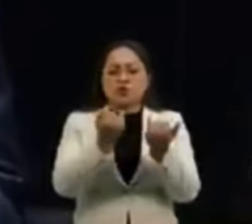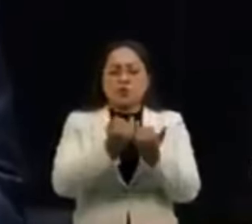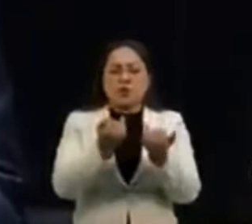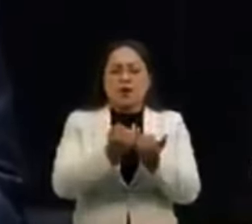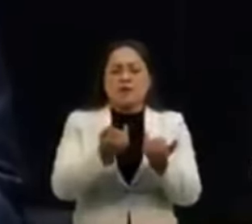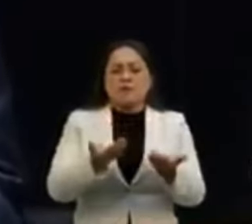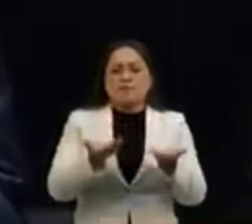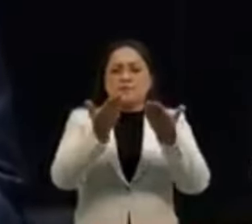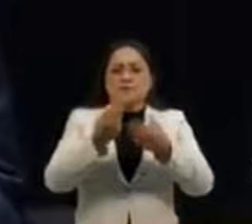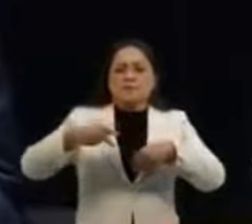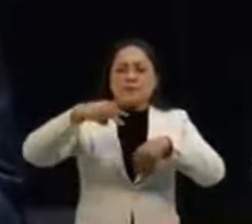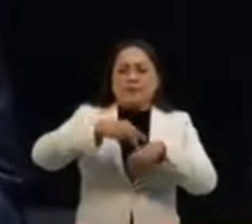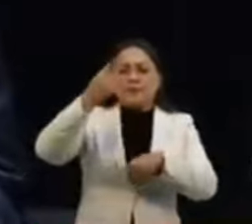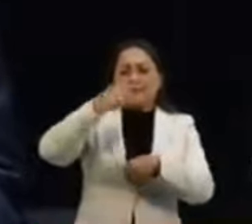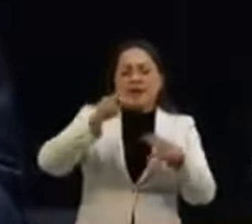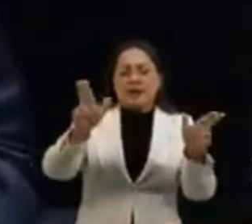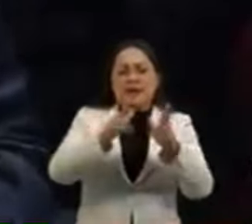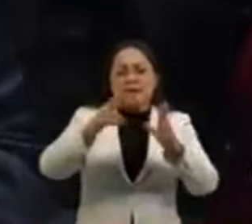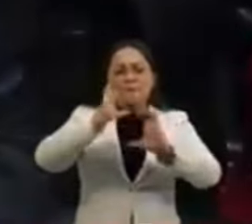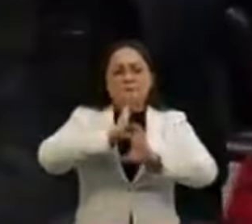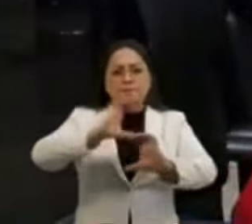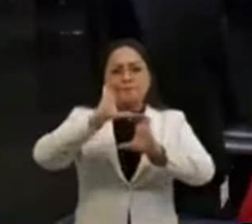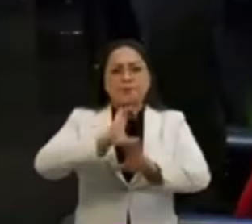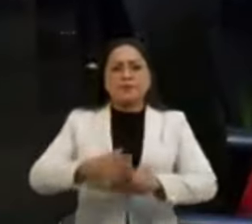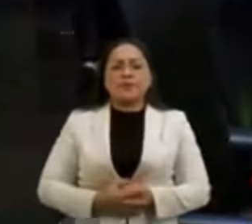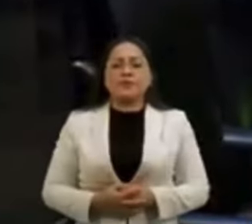entonar el himno nacional.